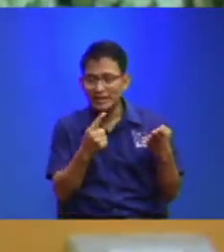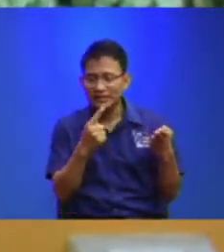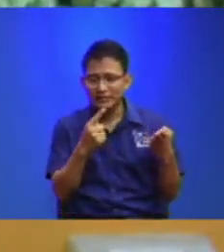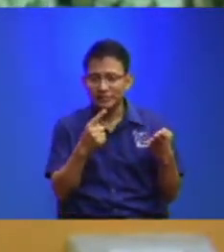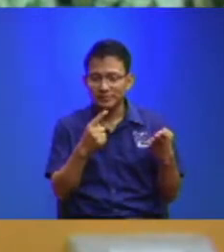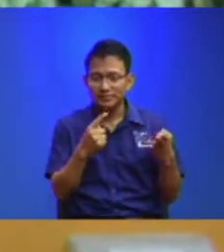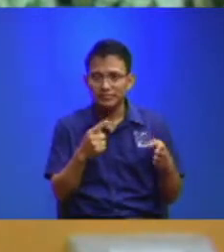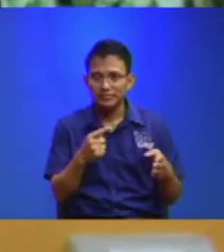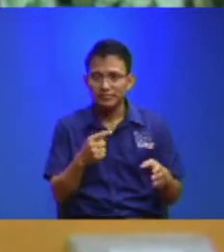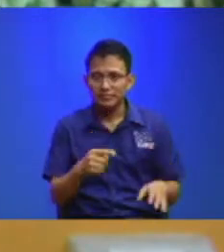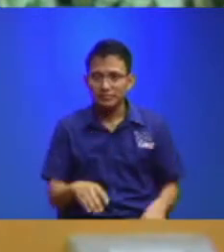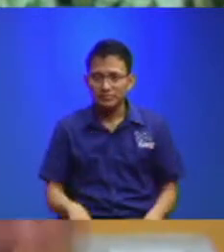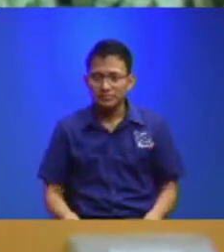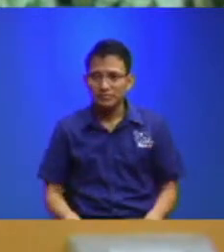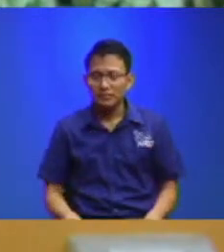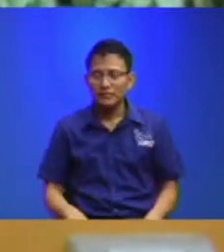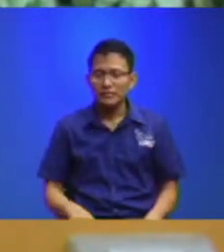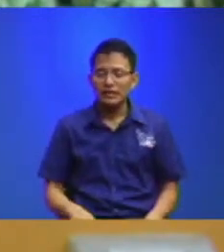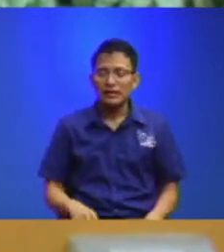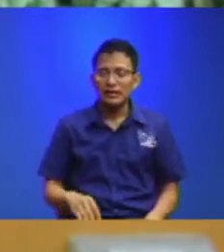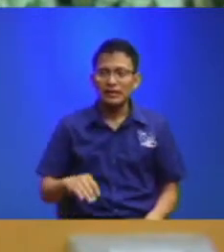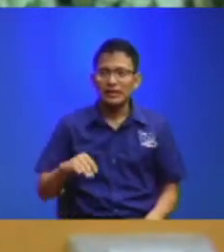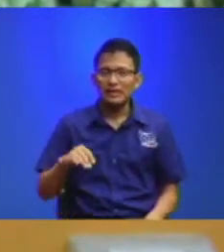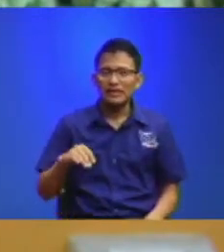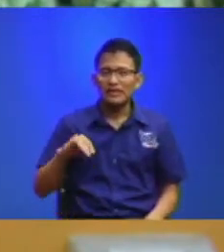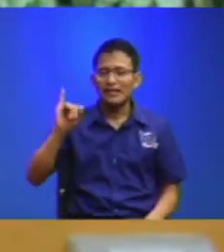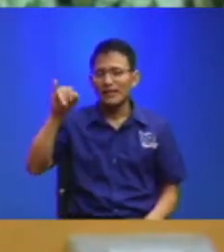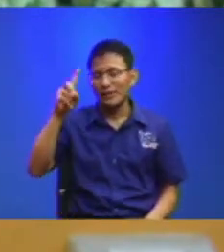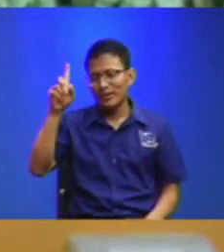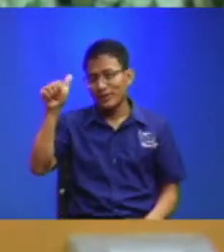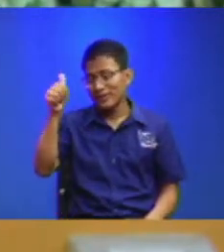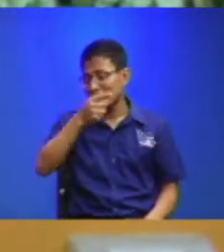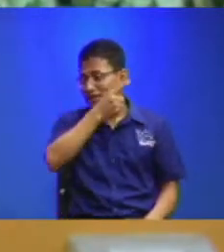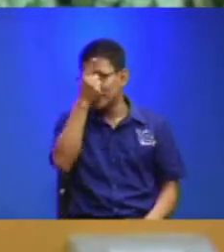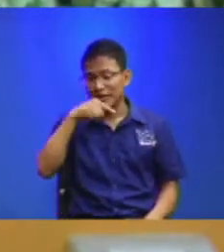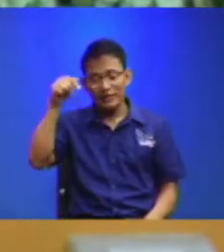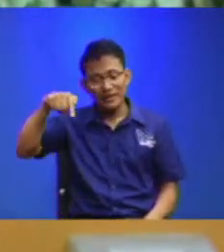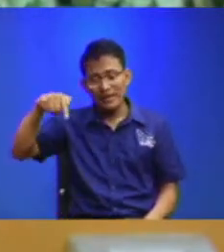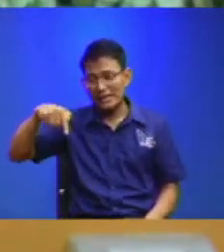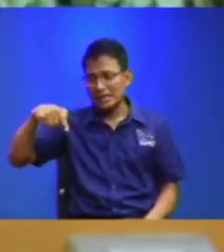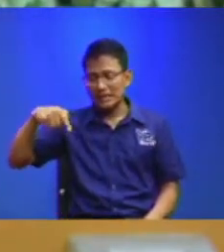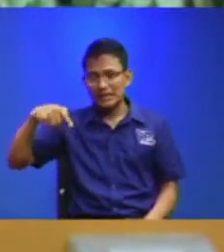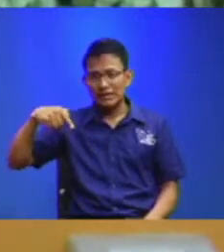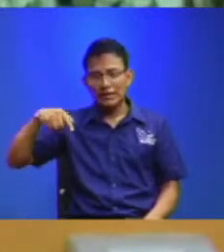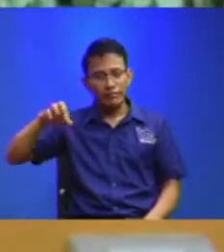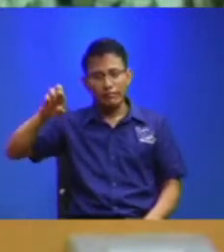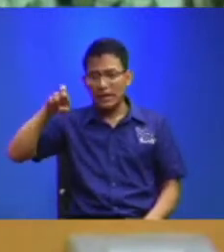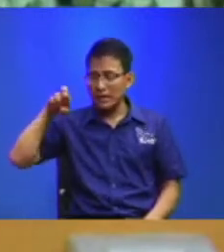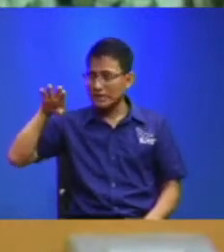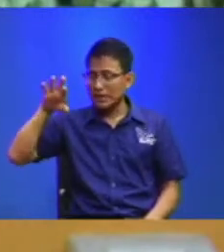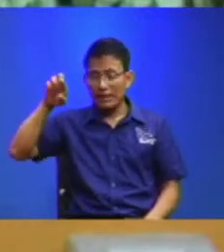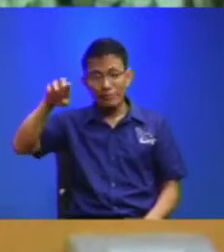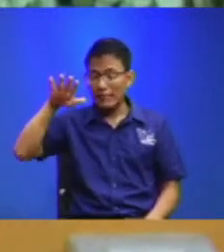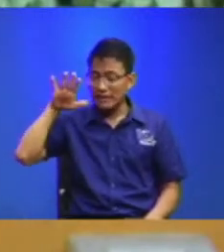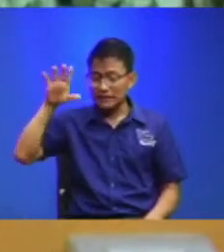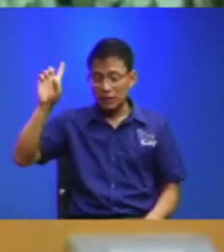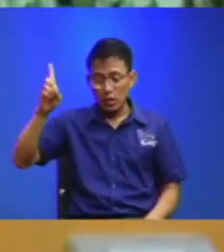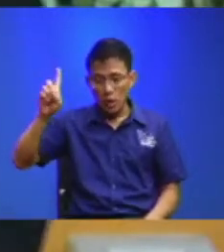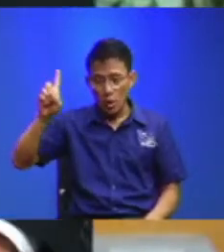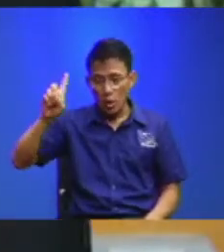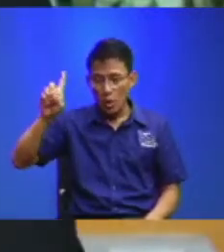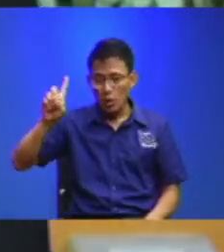morir. Pero hay del que le entregó, Padre Santo, cuidado, ¿no? Cuidado.